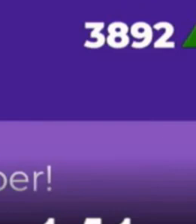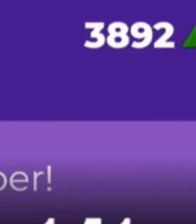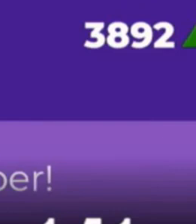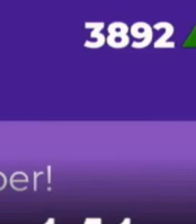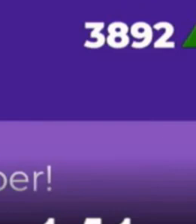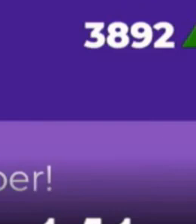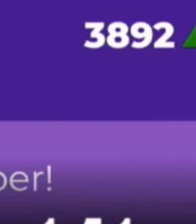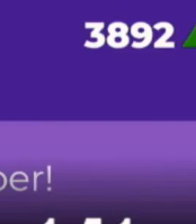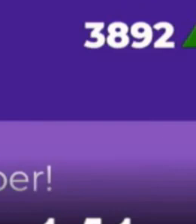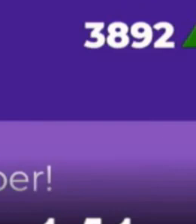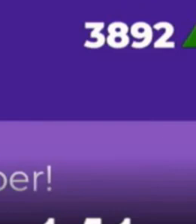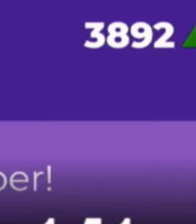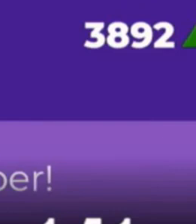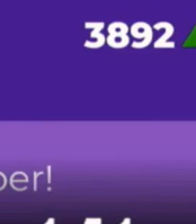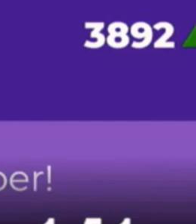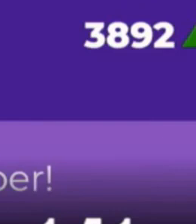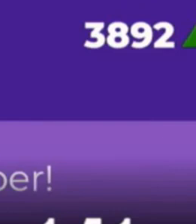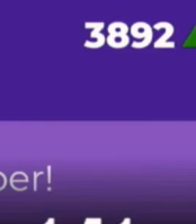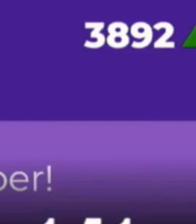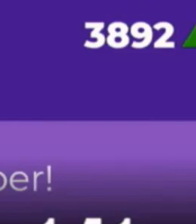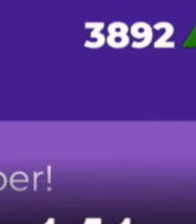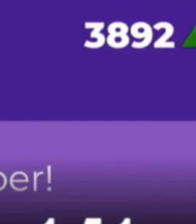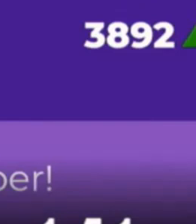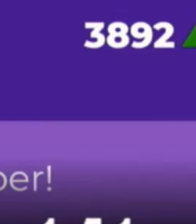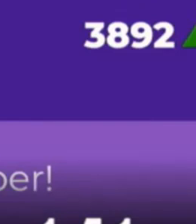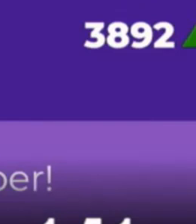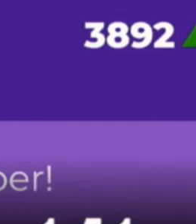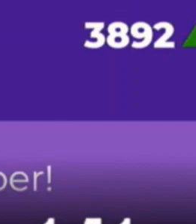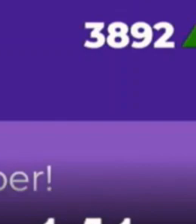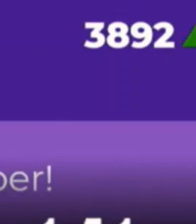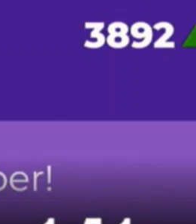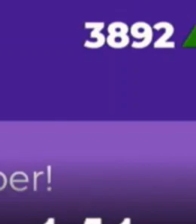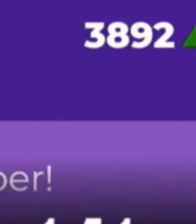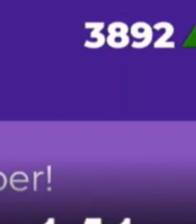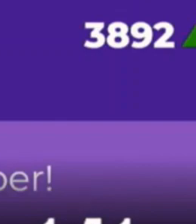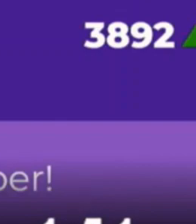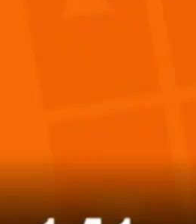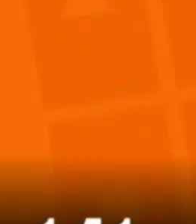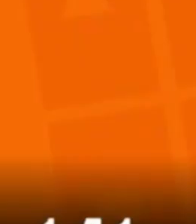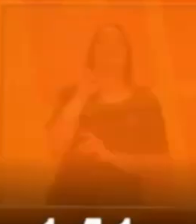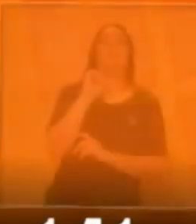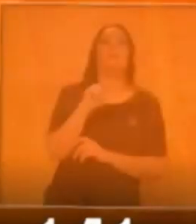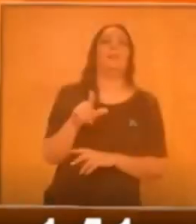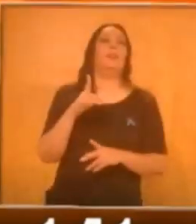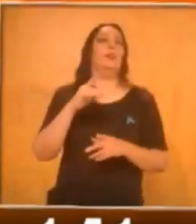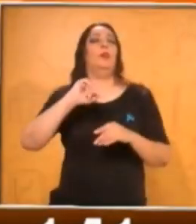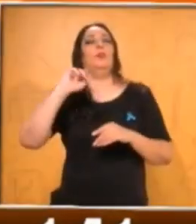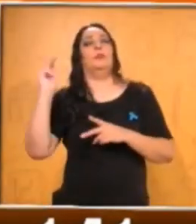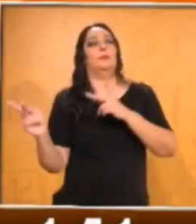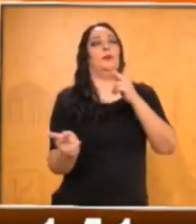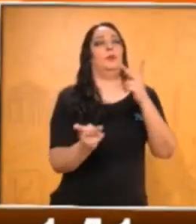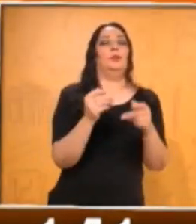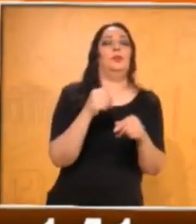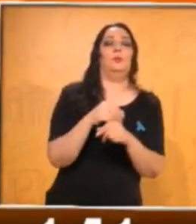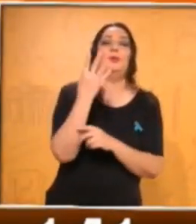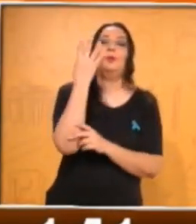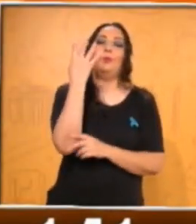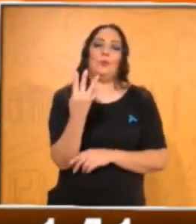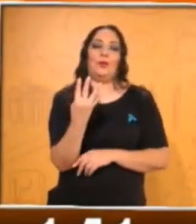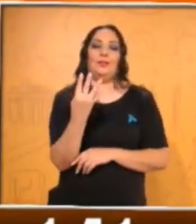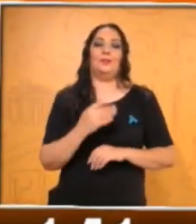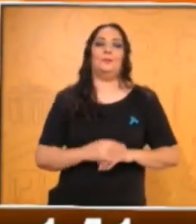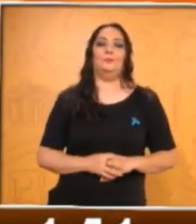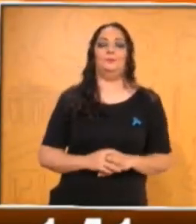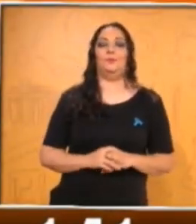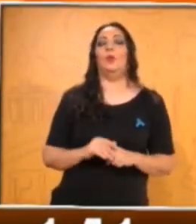estaba. Gordo, sí. Mónica, Corazón, Omar. Un saludo para Omar. Vámonos con la siguiente pregunta, pregunta número 4.